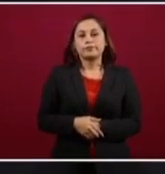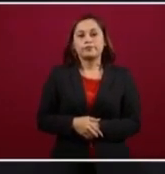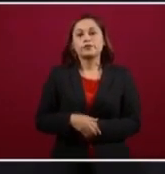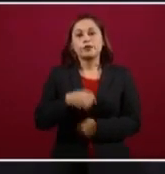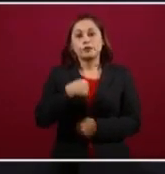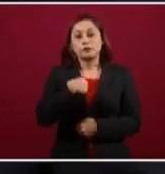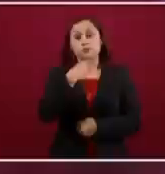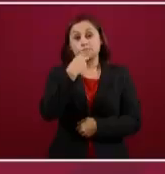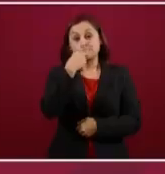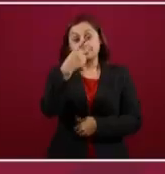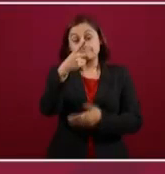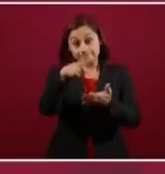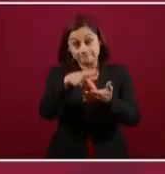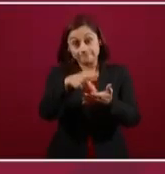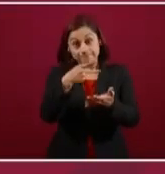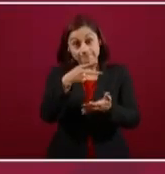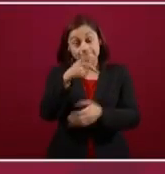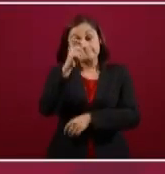peso fuerte,